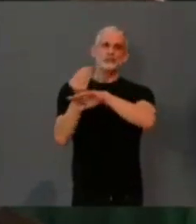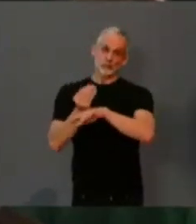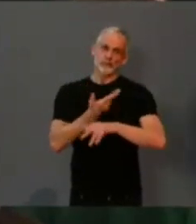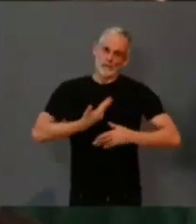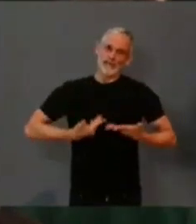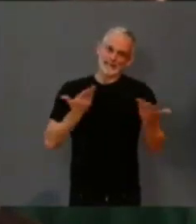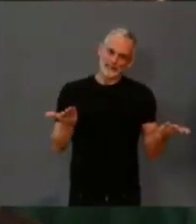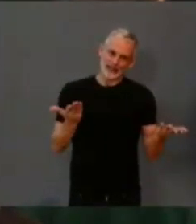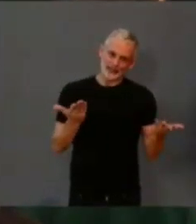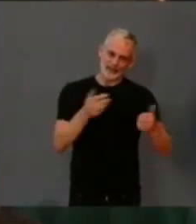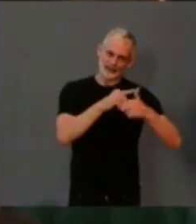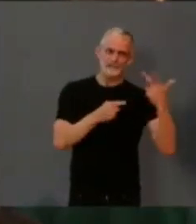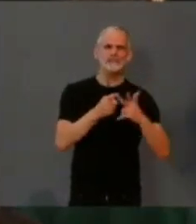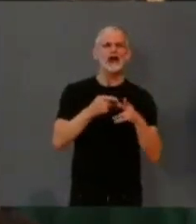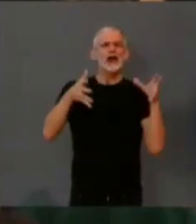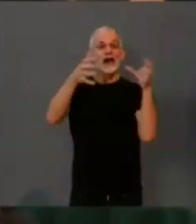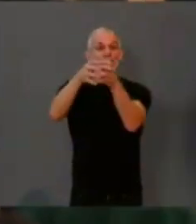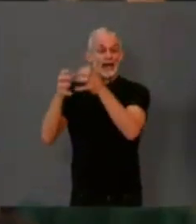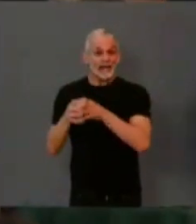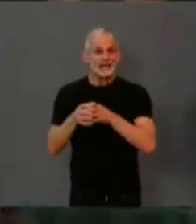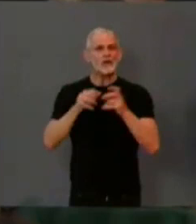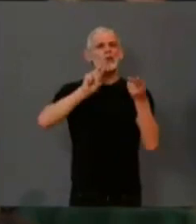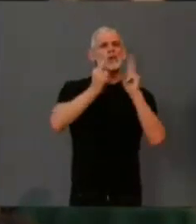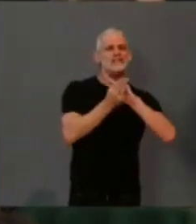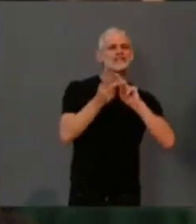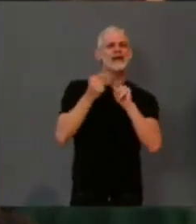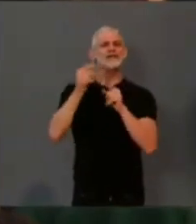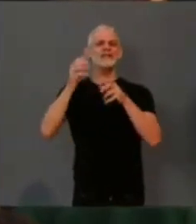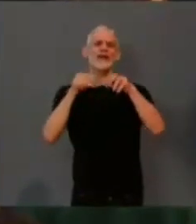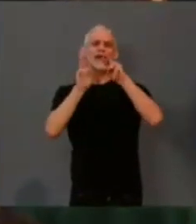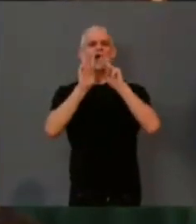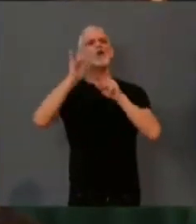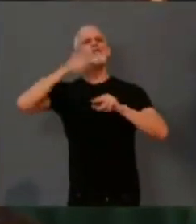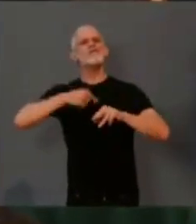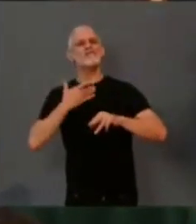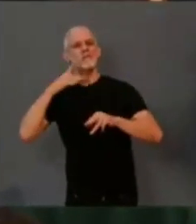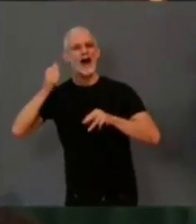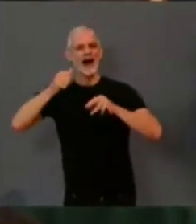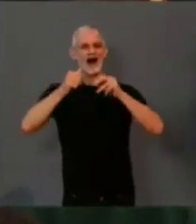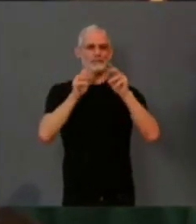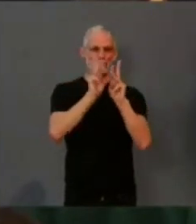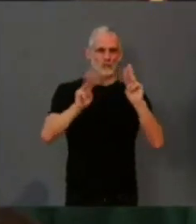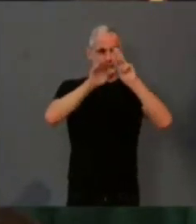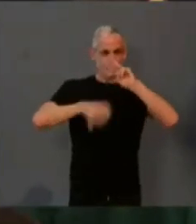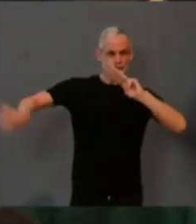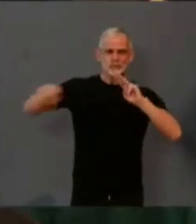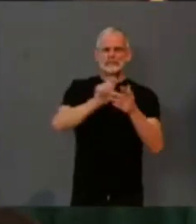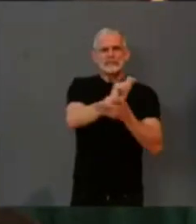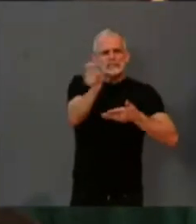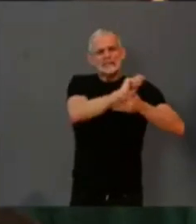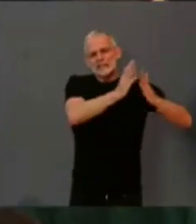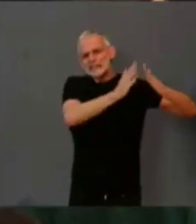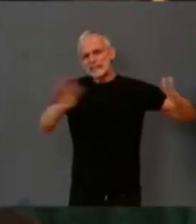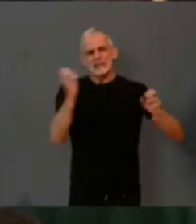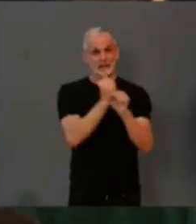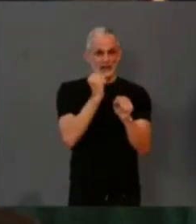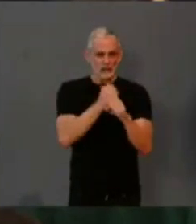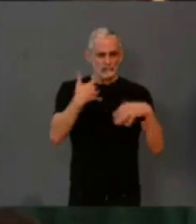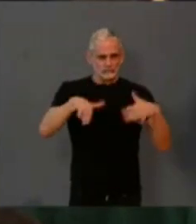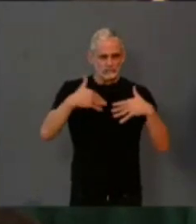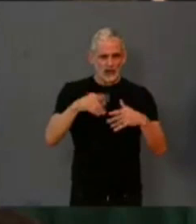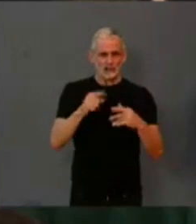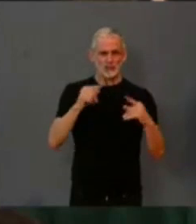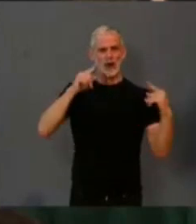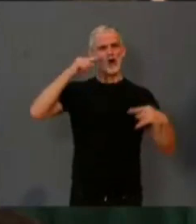a la presidencia a los equipos de unicef y de unfa que realmente llevan meses trabajando para que todo